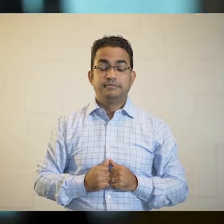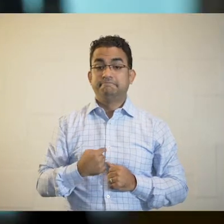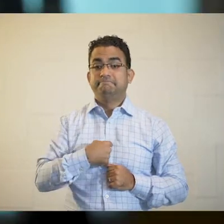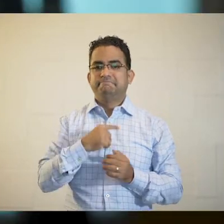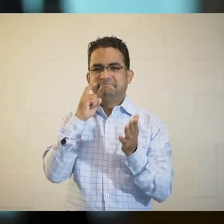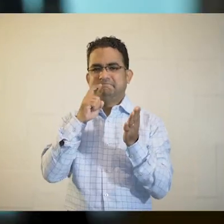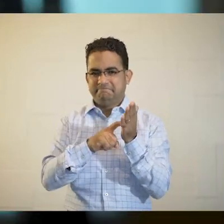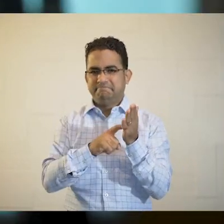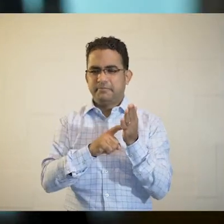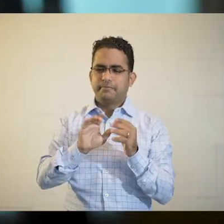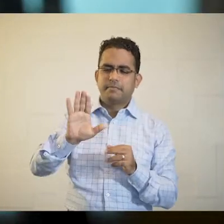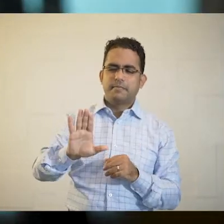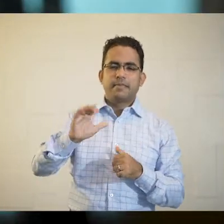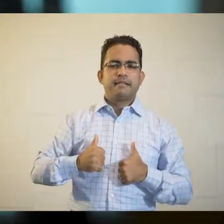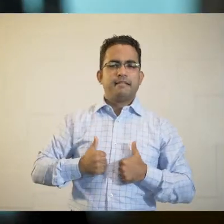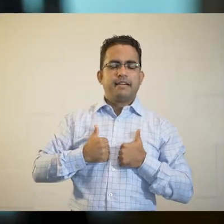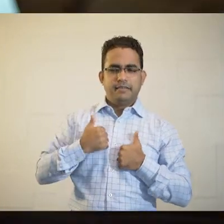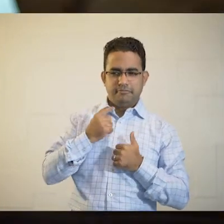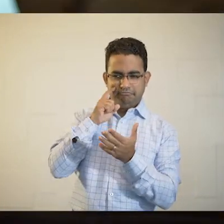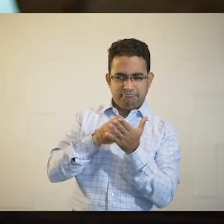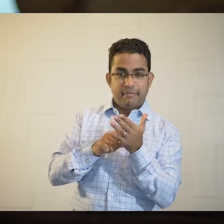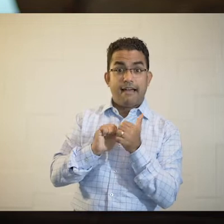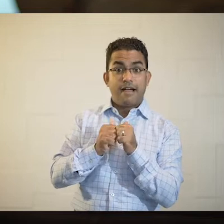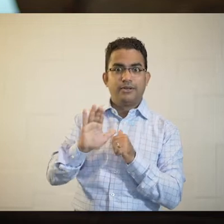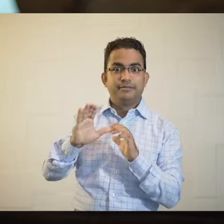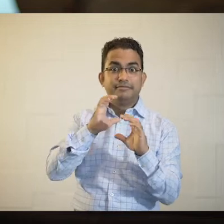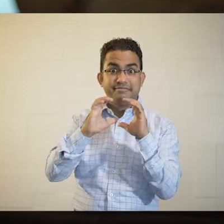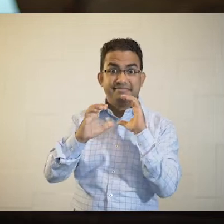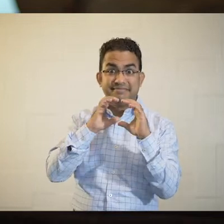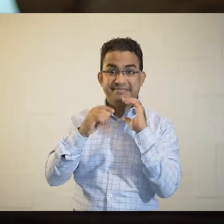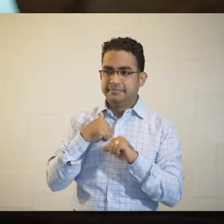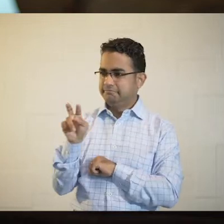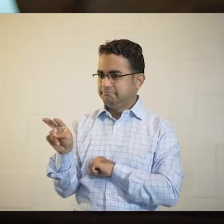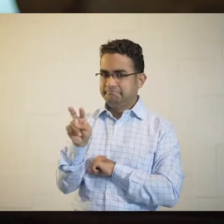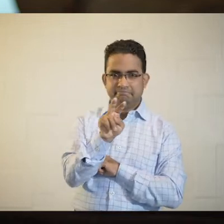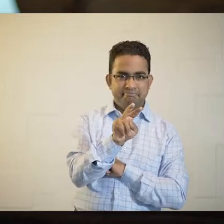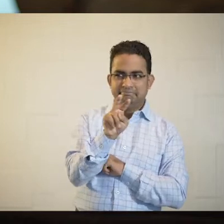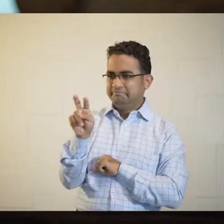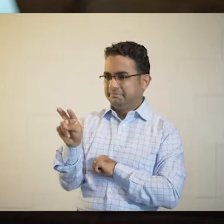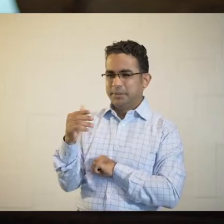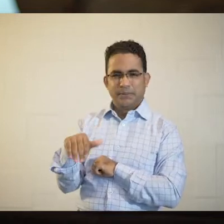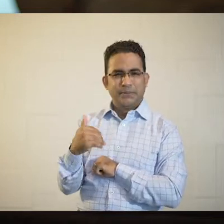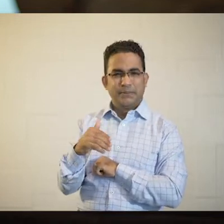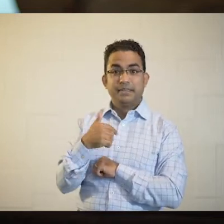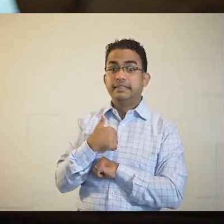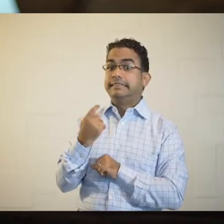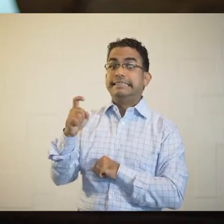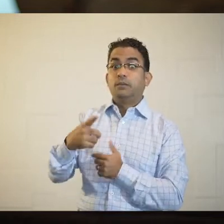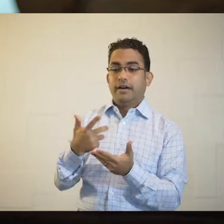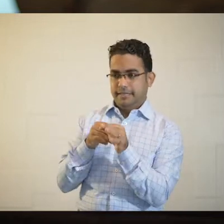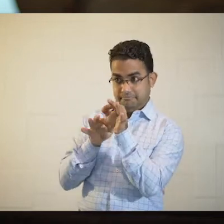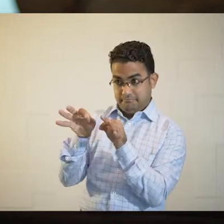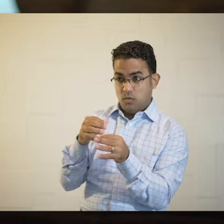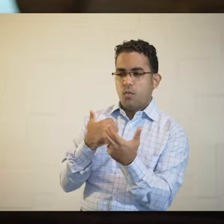Yo pude captar un poco de su vida a través de la comunicación con ellos. Yo básicamente les expliqué lo